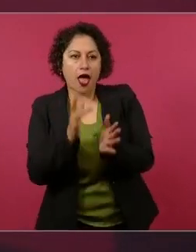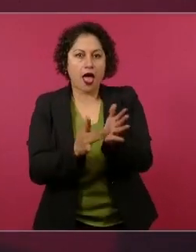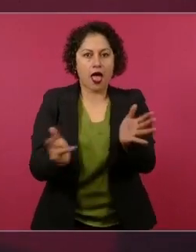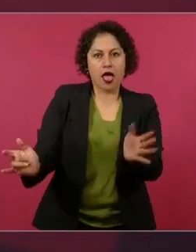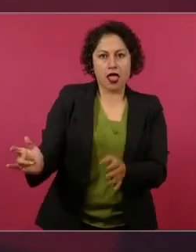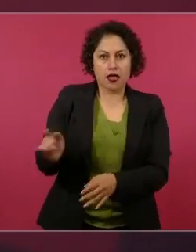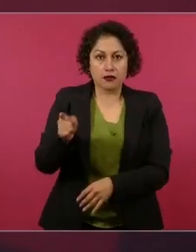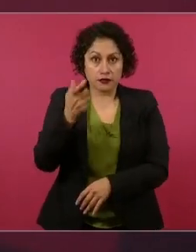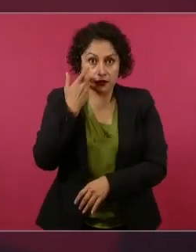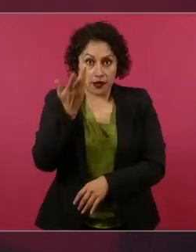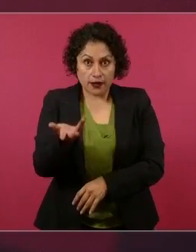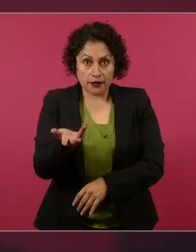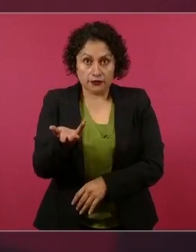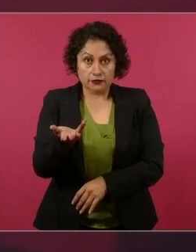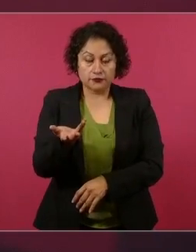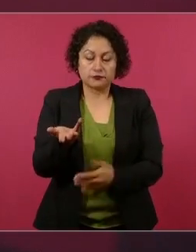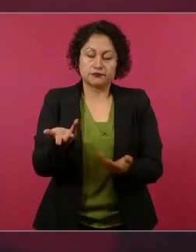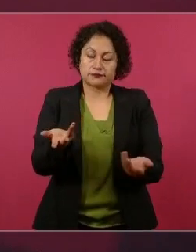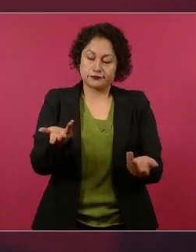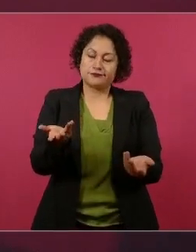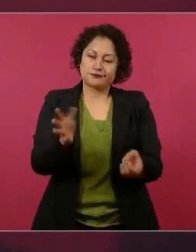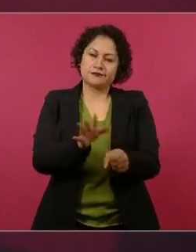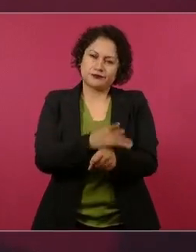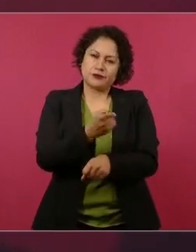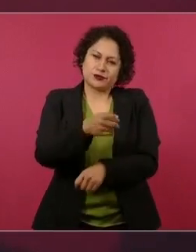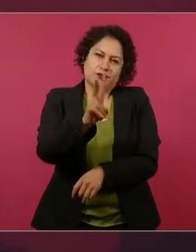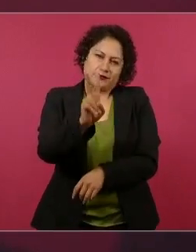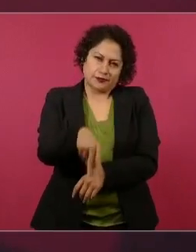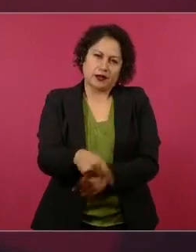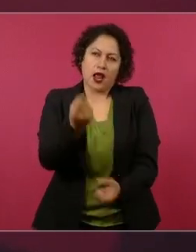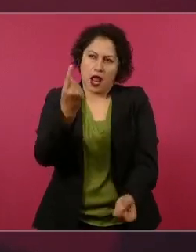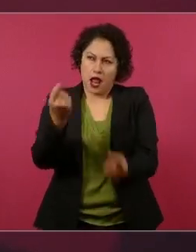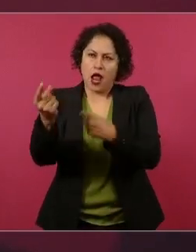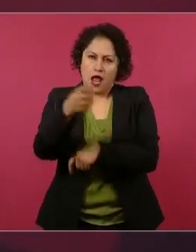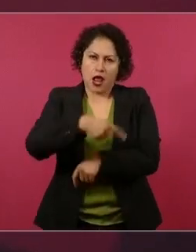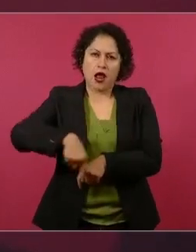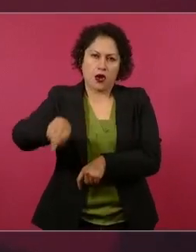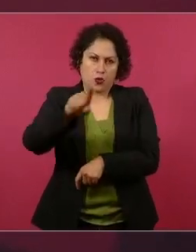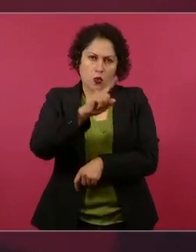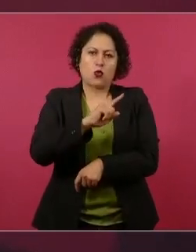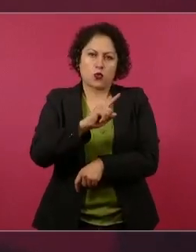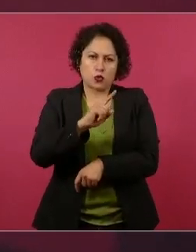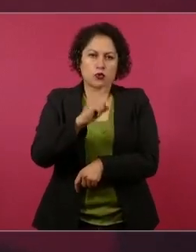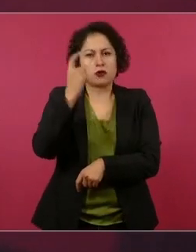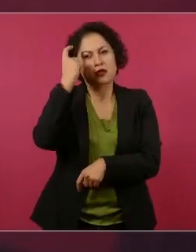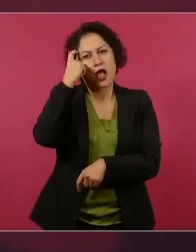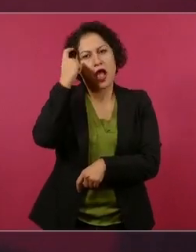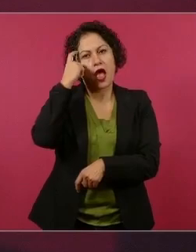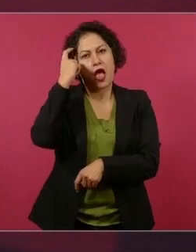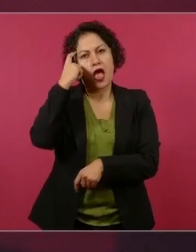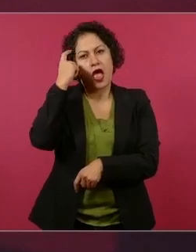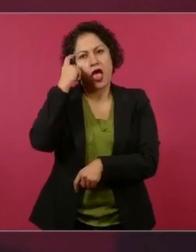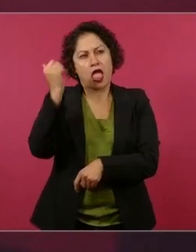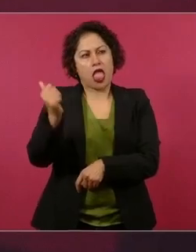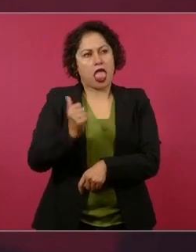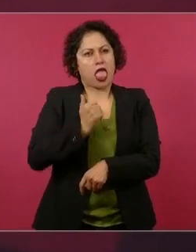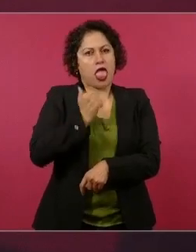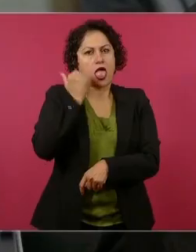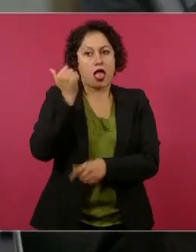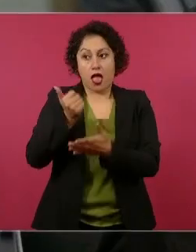raja, porque todavía hay quienes no piensan en el prójimo, sino nada más piensan en ellos.